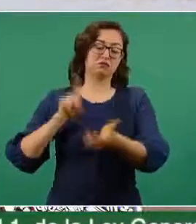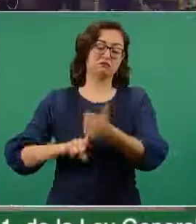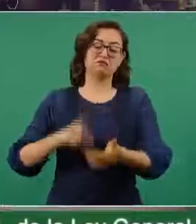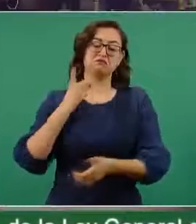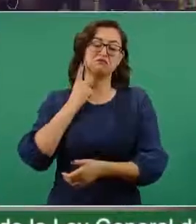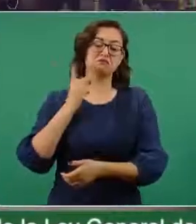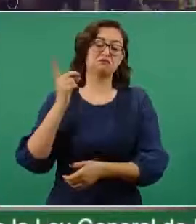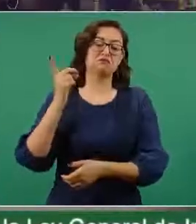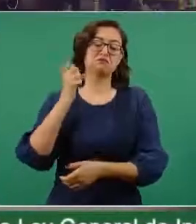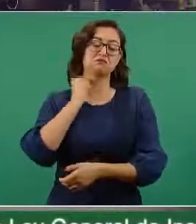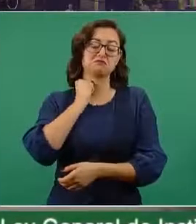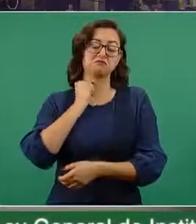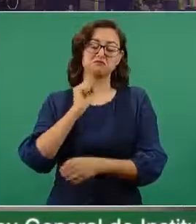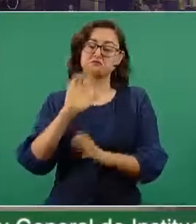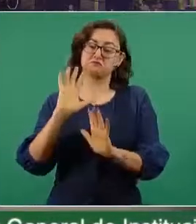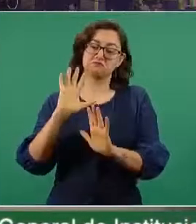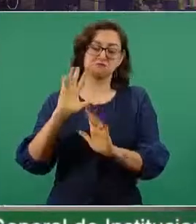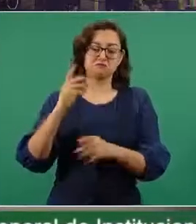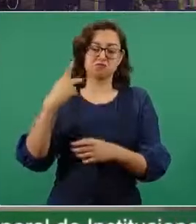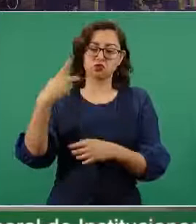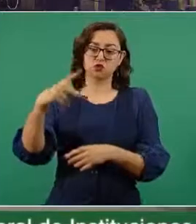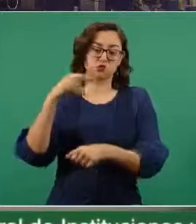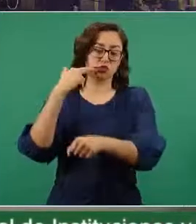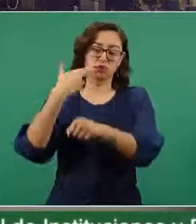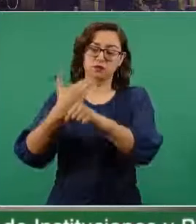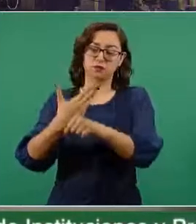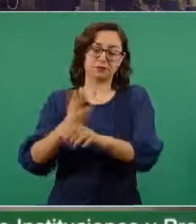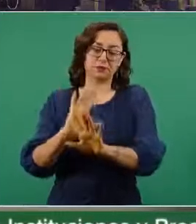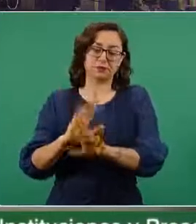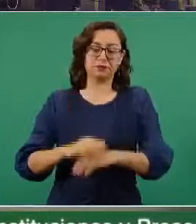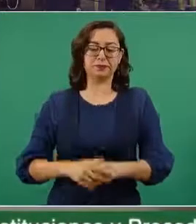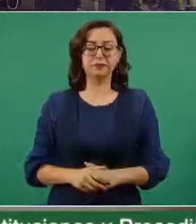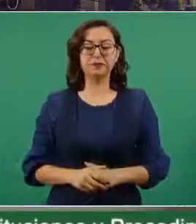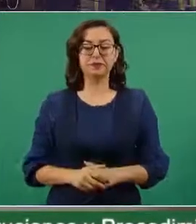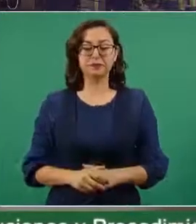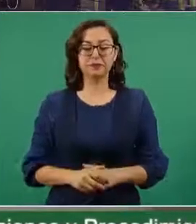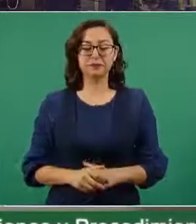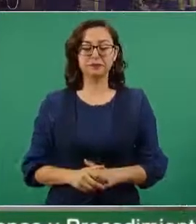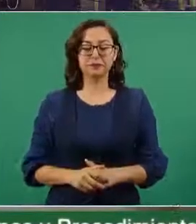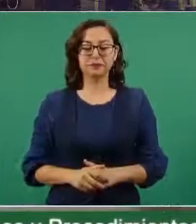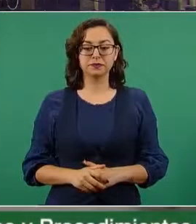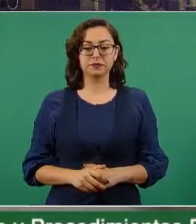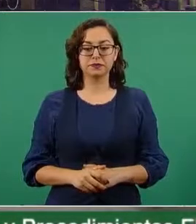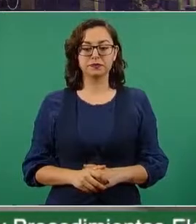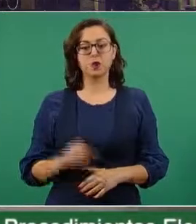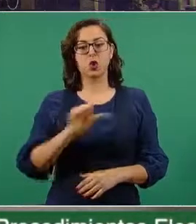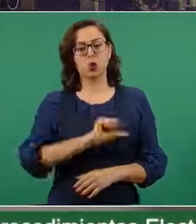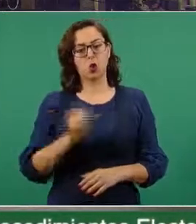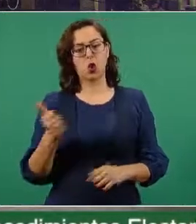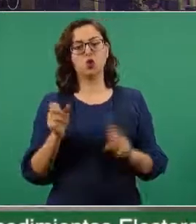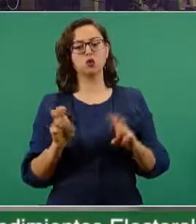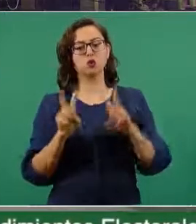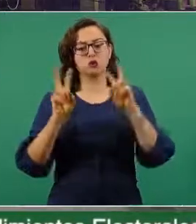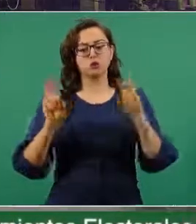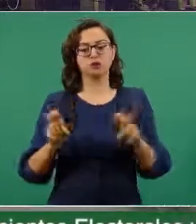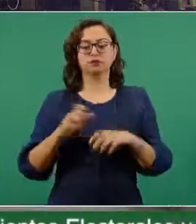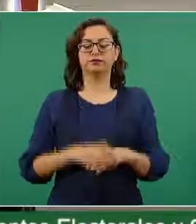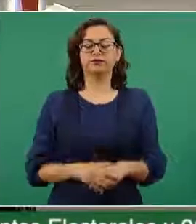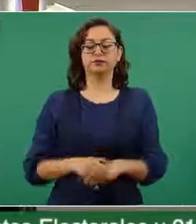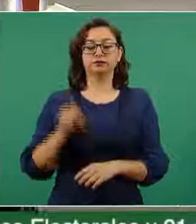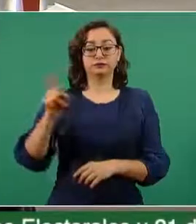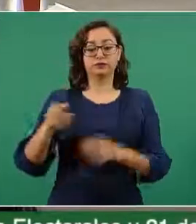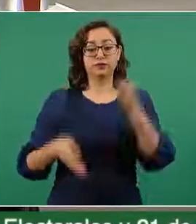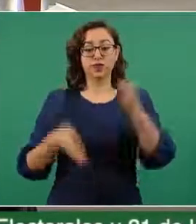comentarles. En otros temas, hace ya varios días, el juez sexto de distrito en